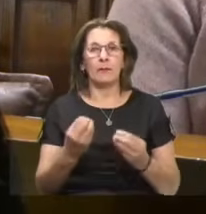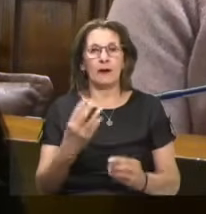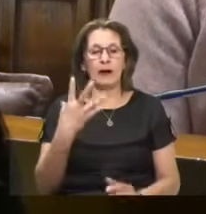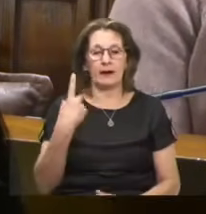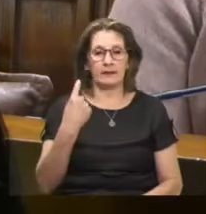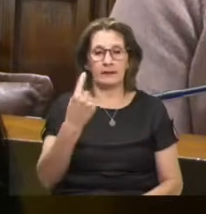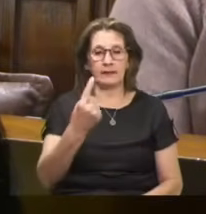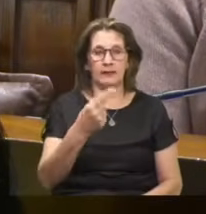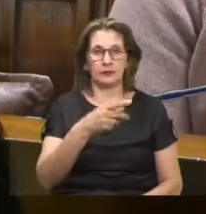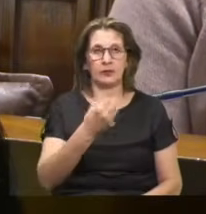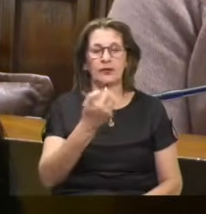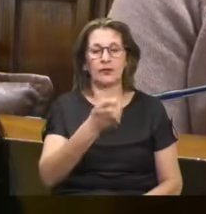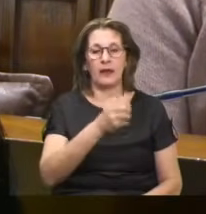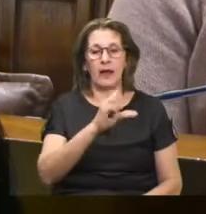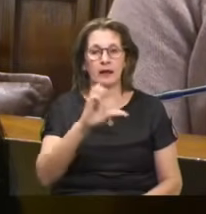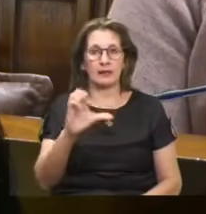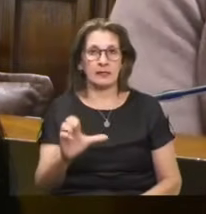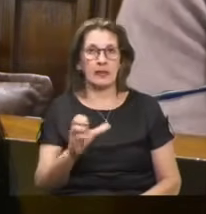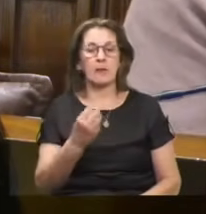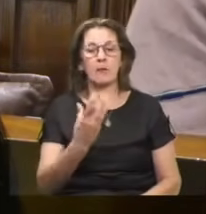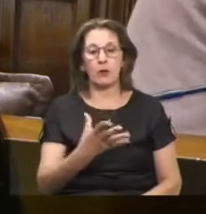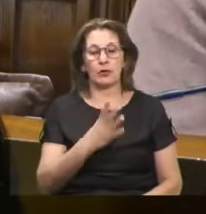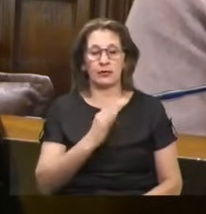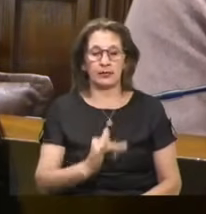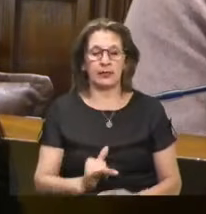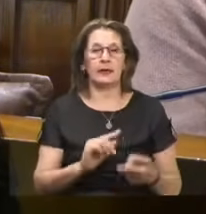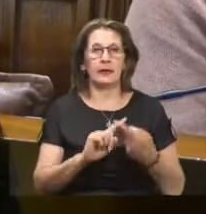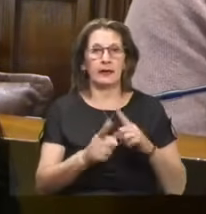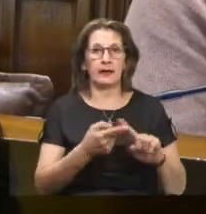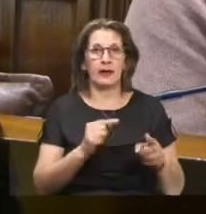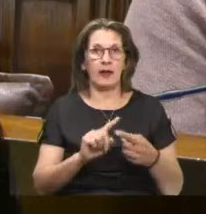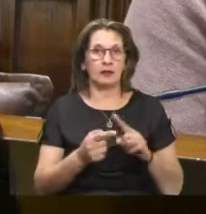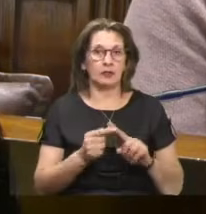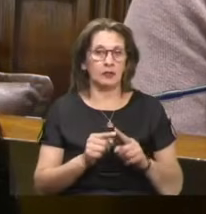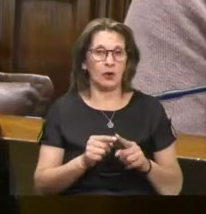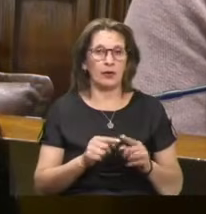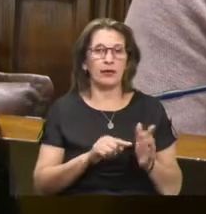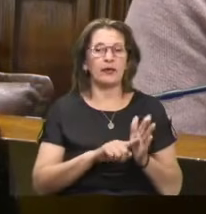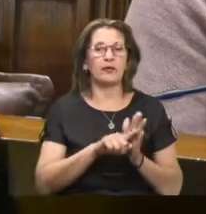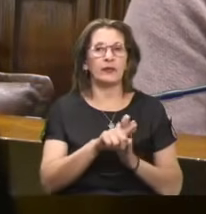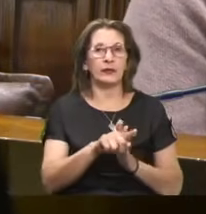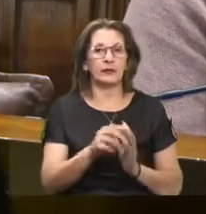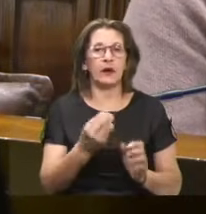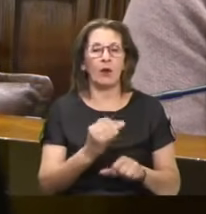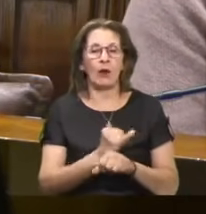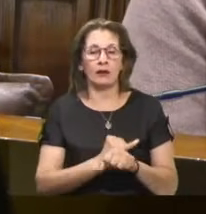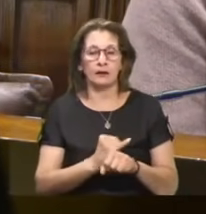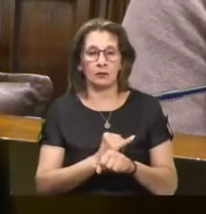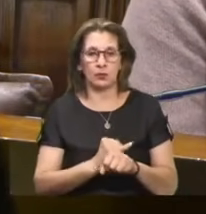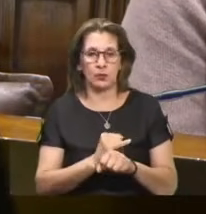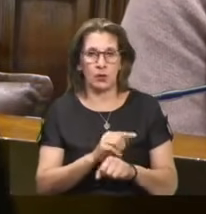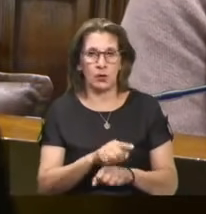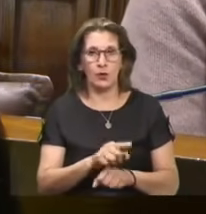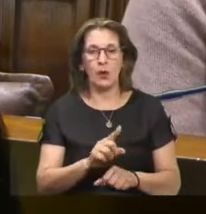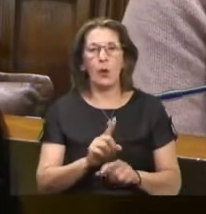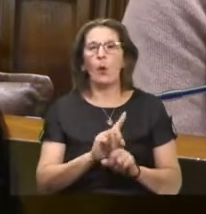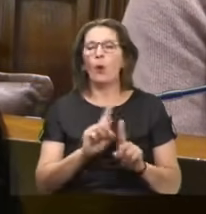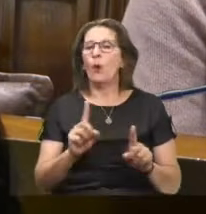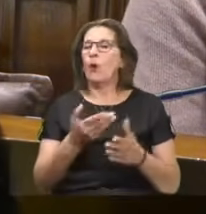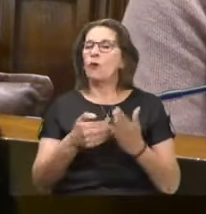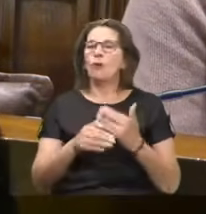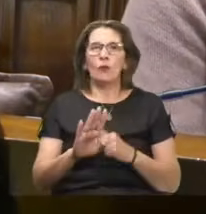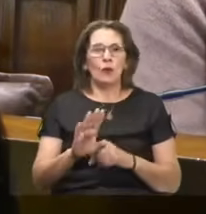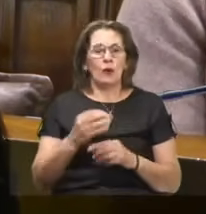ACE por entender que se relaciona indirectamente con la institución. No fue lo que quiso